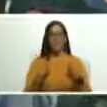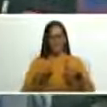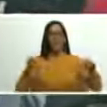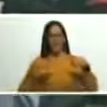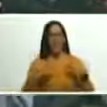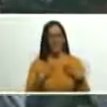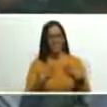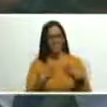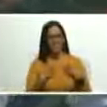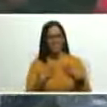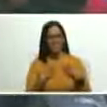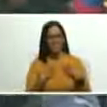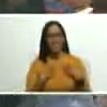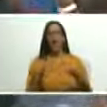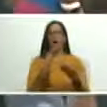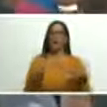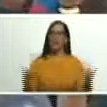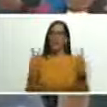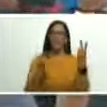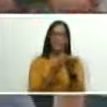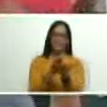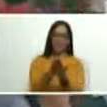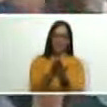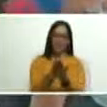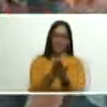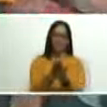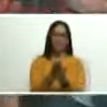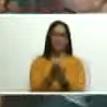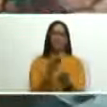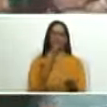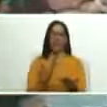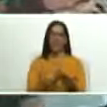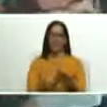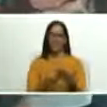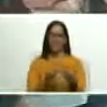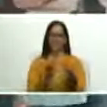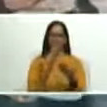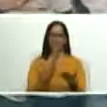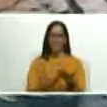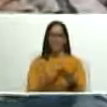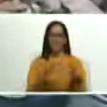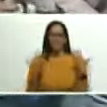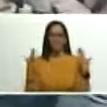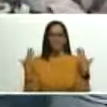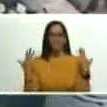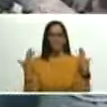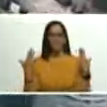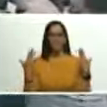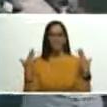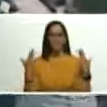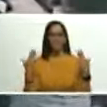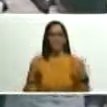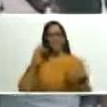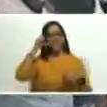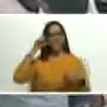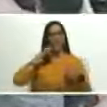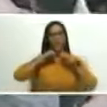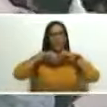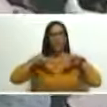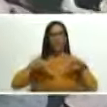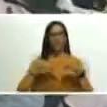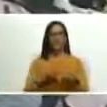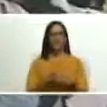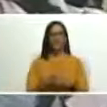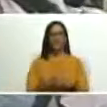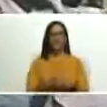cumpleaños! ¡Viva! ¡Hasta la victoria siempre! Gracias, muchas gracias, muchas gracias. Que Dios los bendiga. Nos